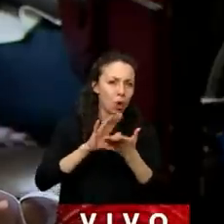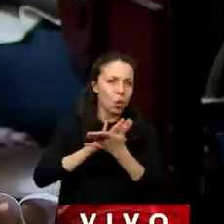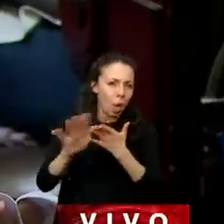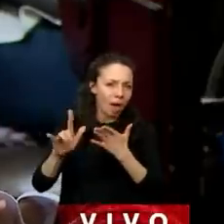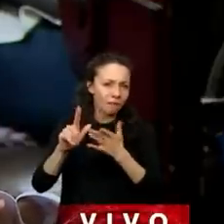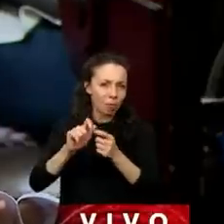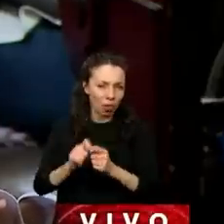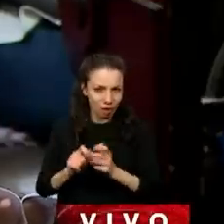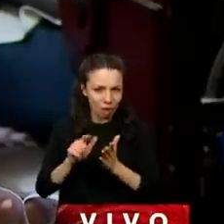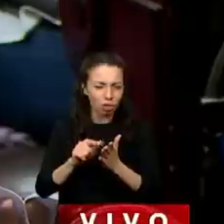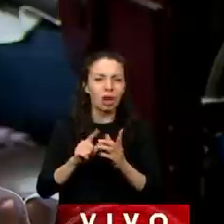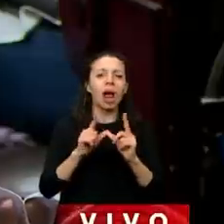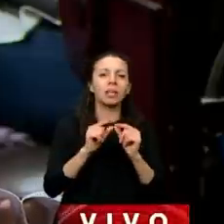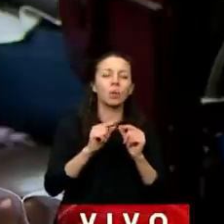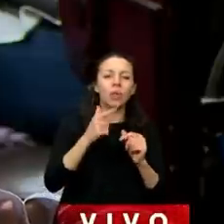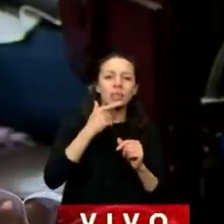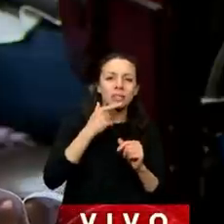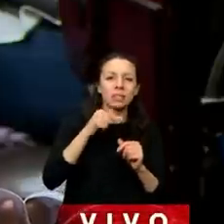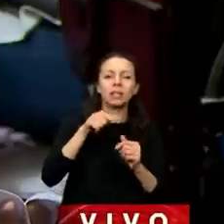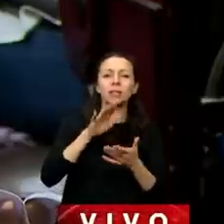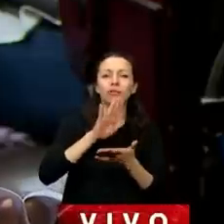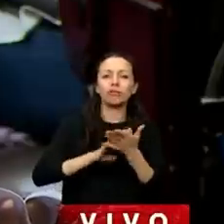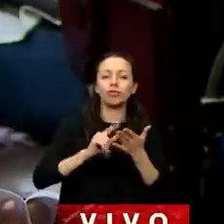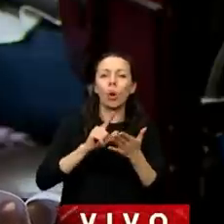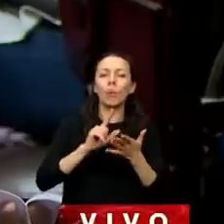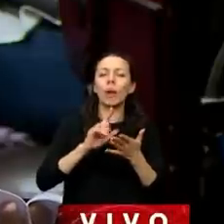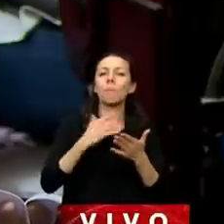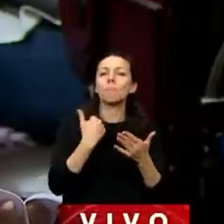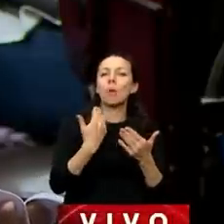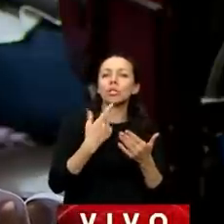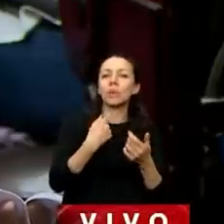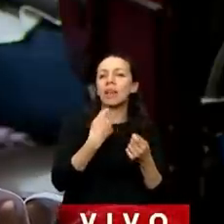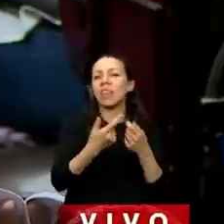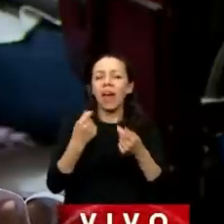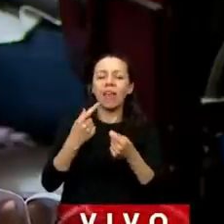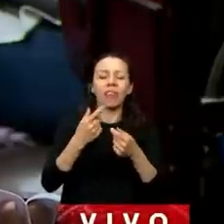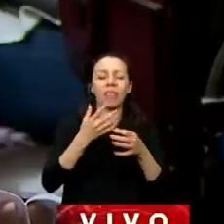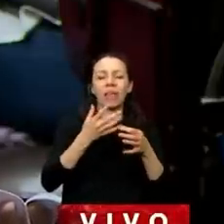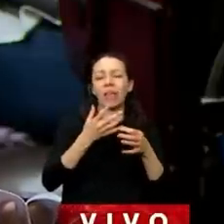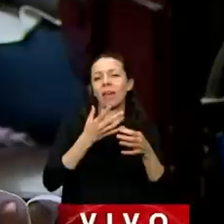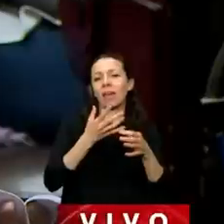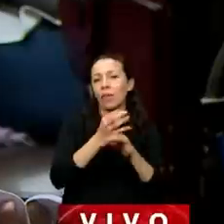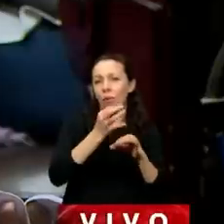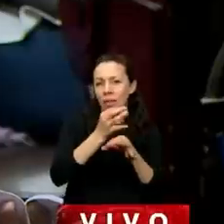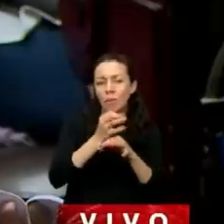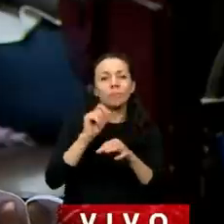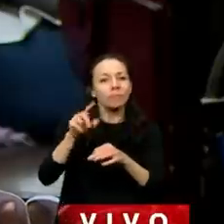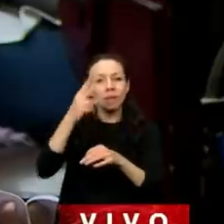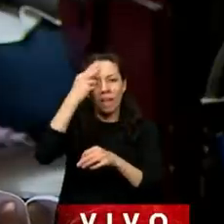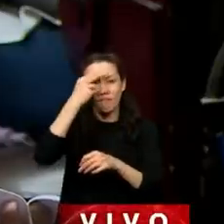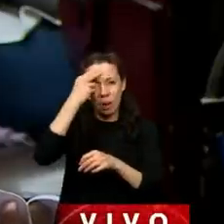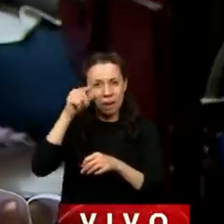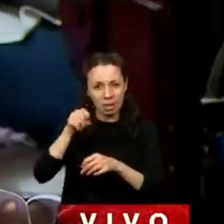versión. Artículo 17, reconversión de ofertas educativas de auxiliares en enfermería. A partir de